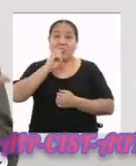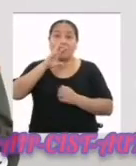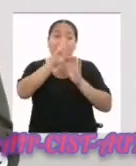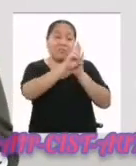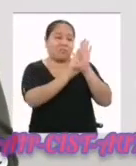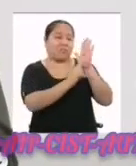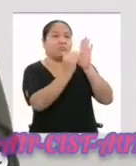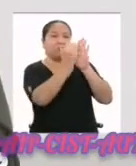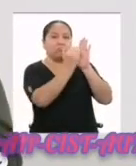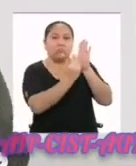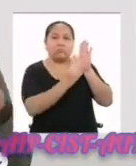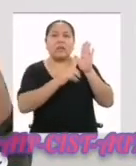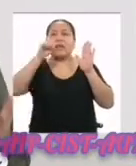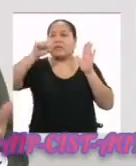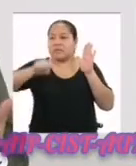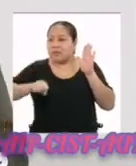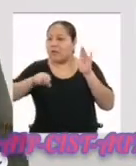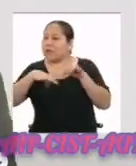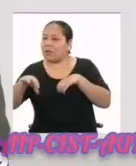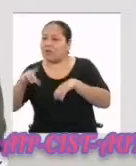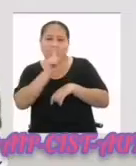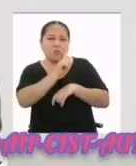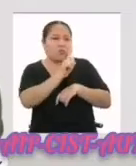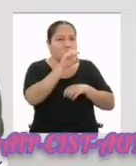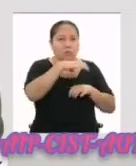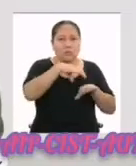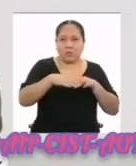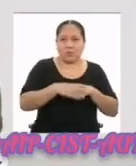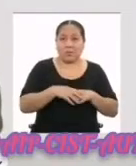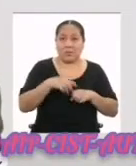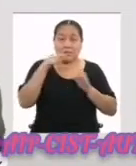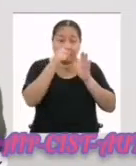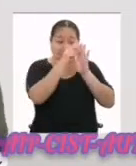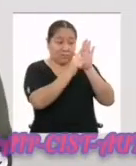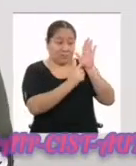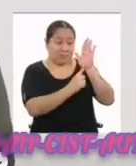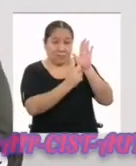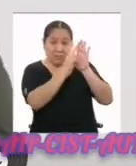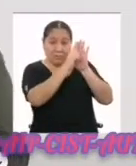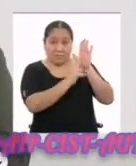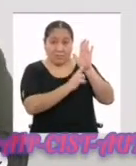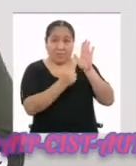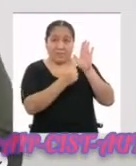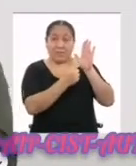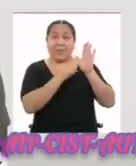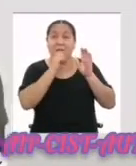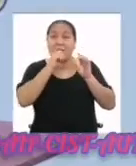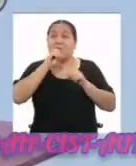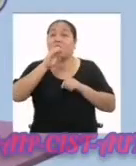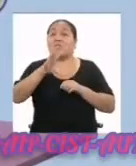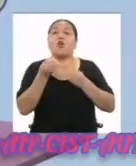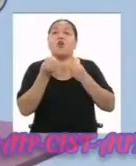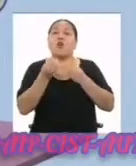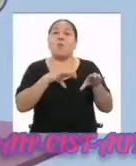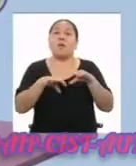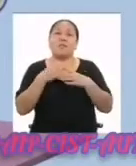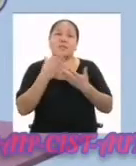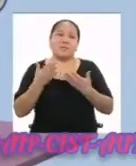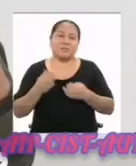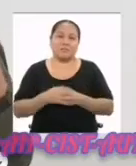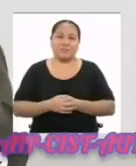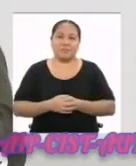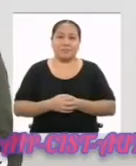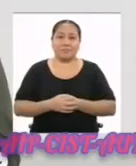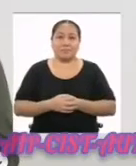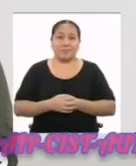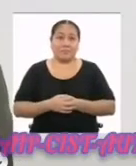qué podemos hacer y qué no. Incluso nos indican cómo podríamos hacer las cosas. ¡Claro! En